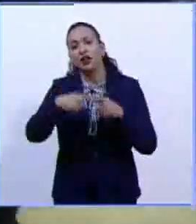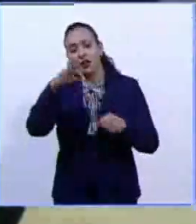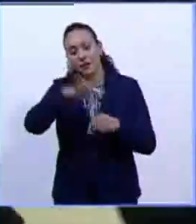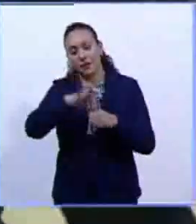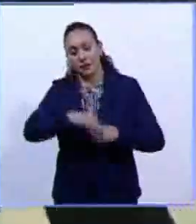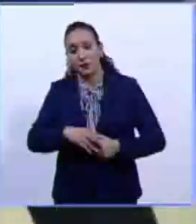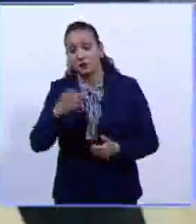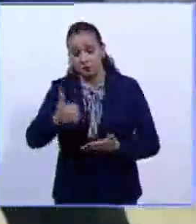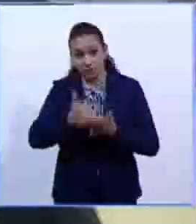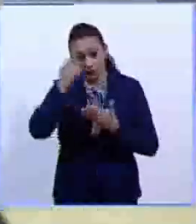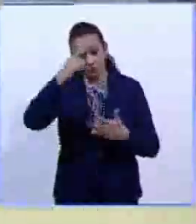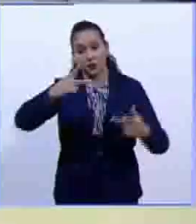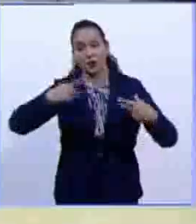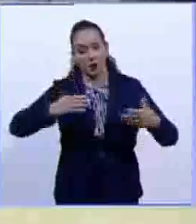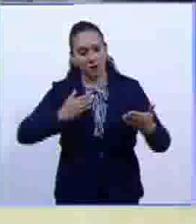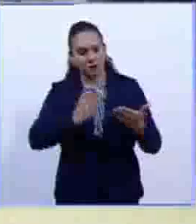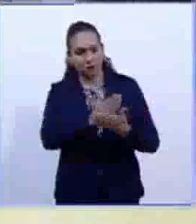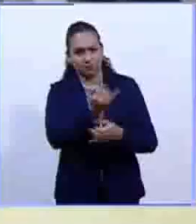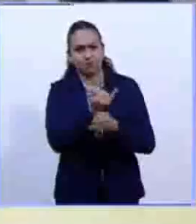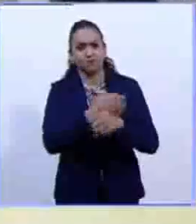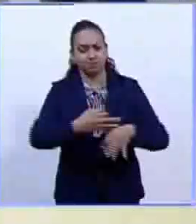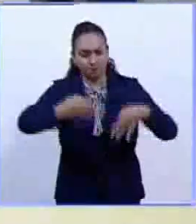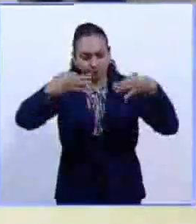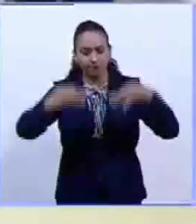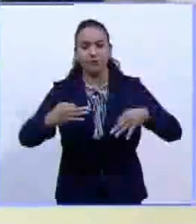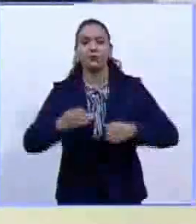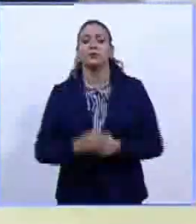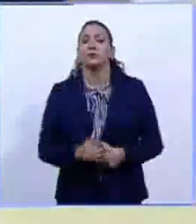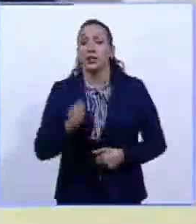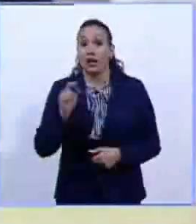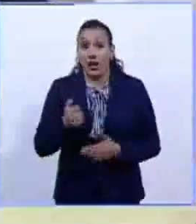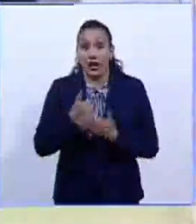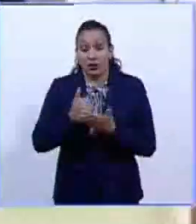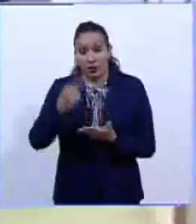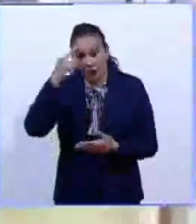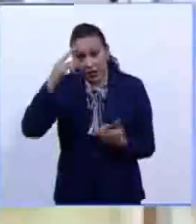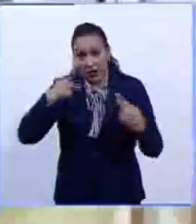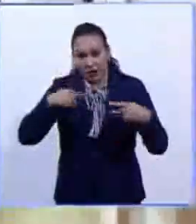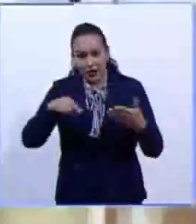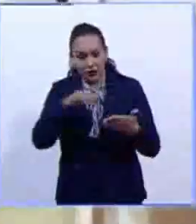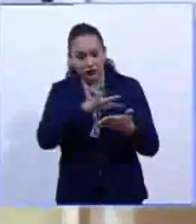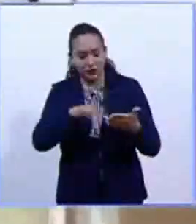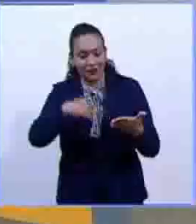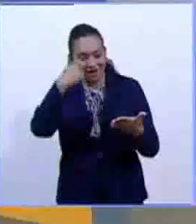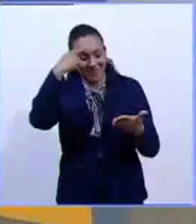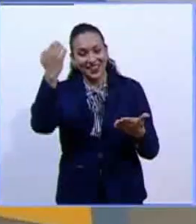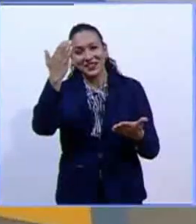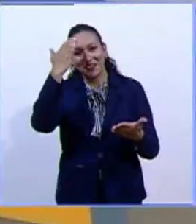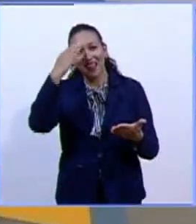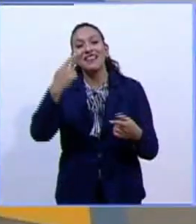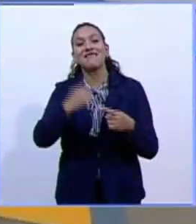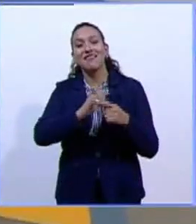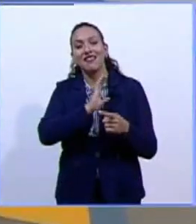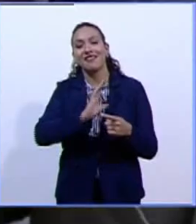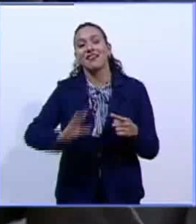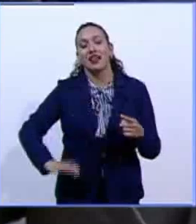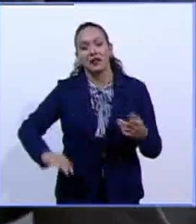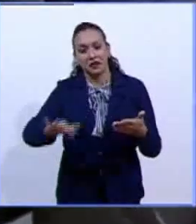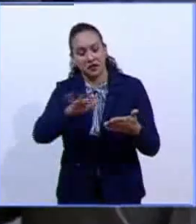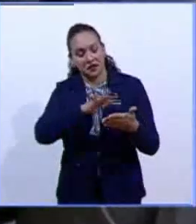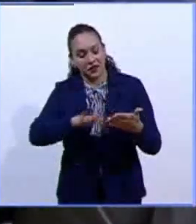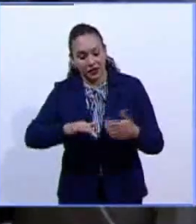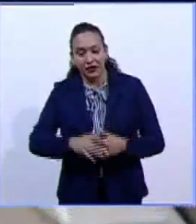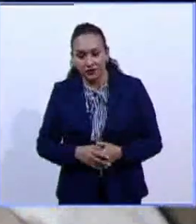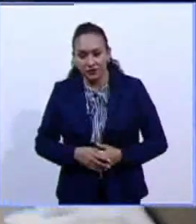el derecho de acceso a la información y se facilitará a la ciudadanía conocer a las candidaturas registradas sin que